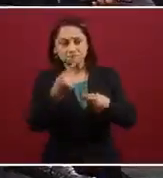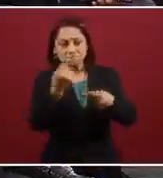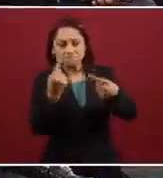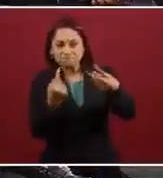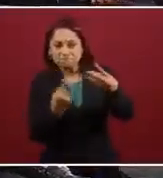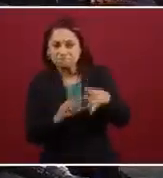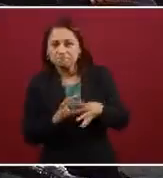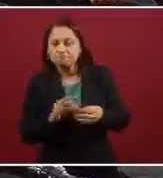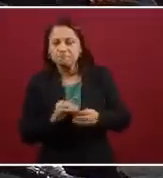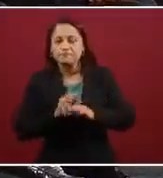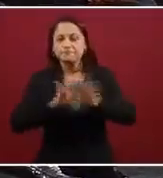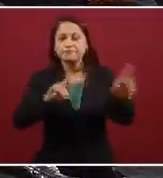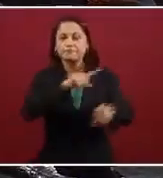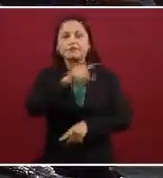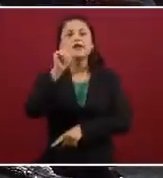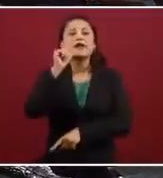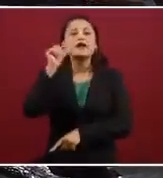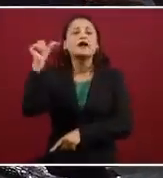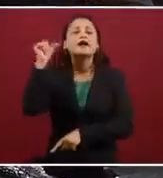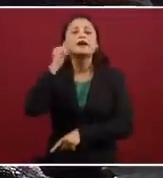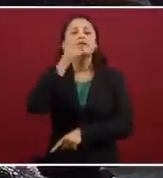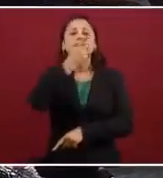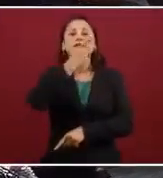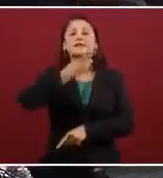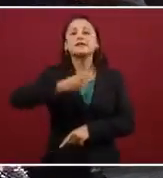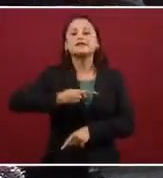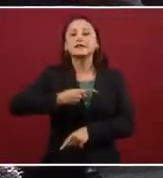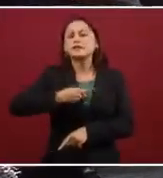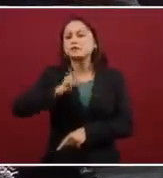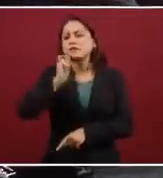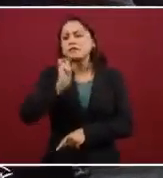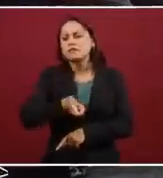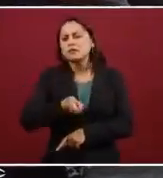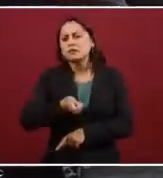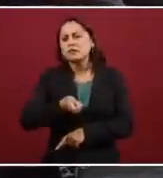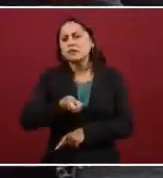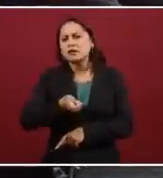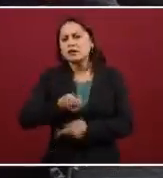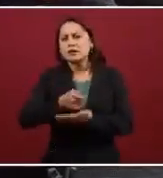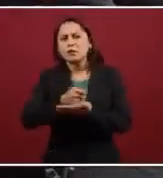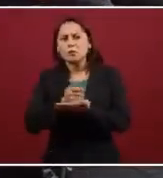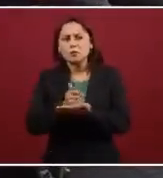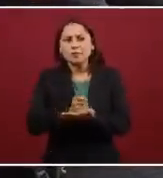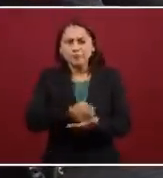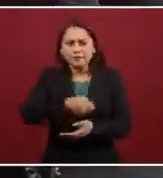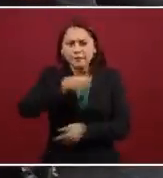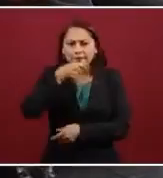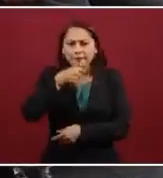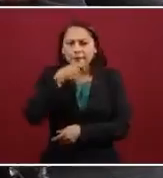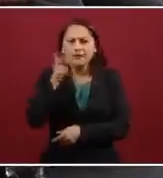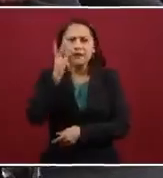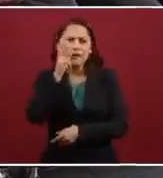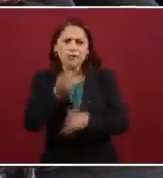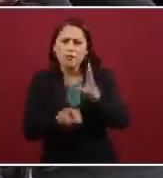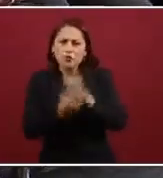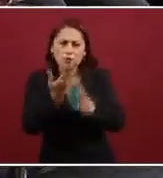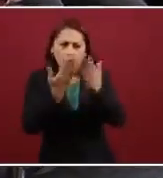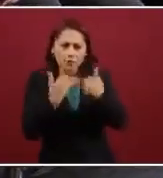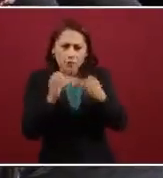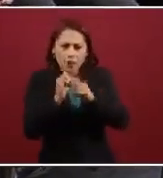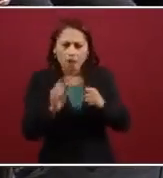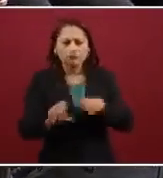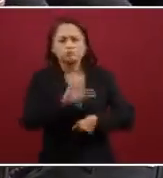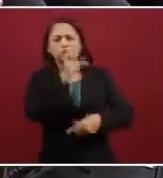dos cosas ayer, lo de la botella vieja que no tiene vino nuevo y dijo que hay rechinidos. Entonces